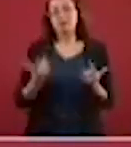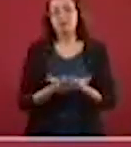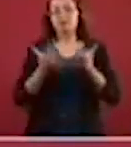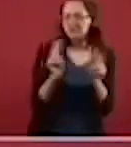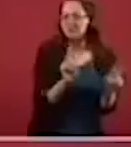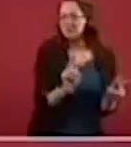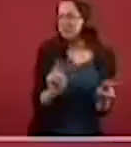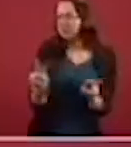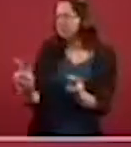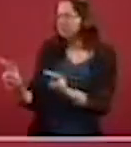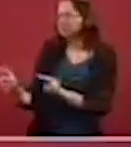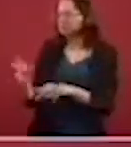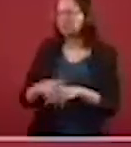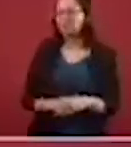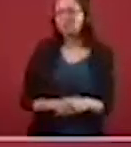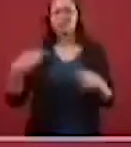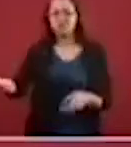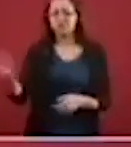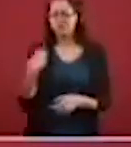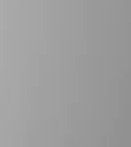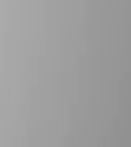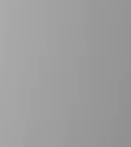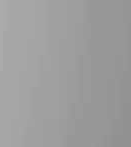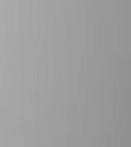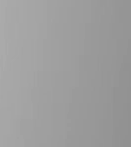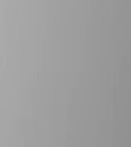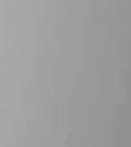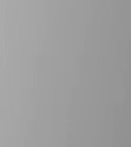se afecte ni destruye la dignidad de las personas